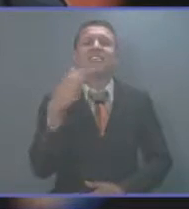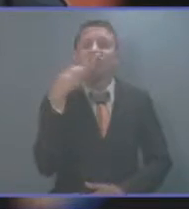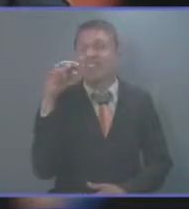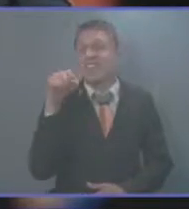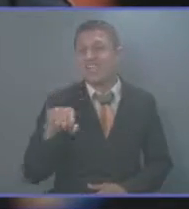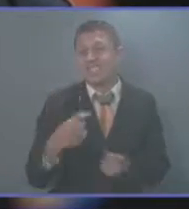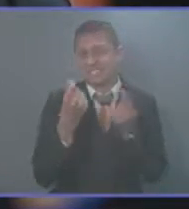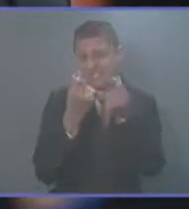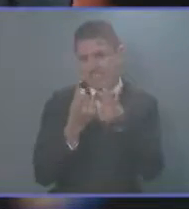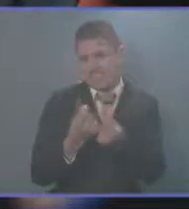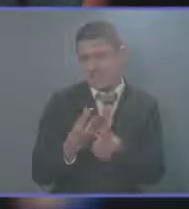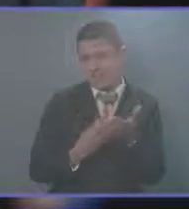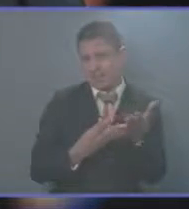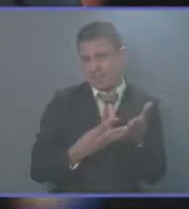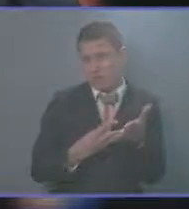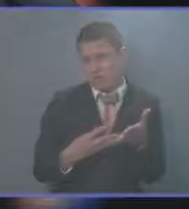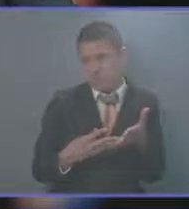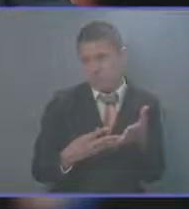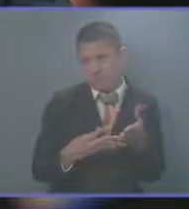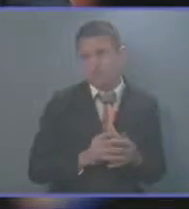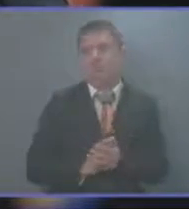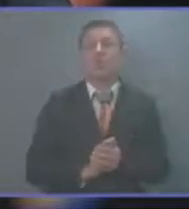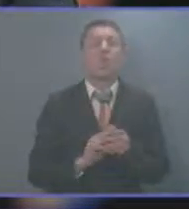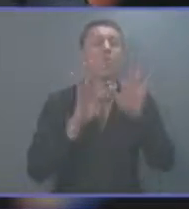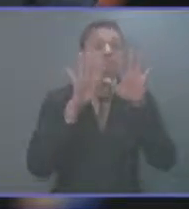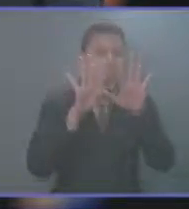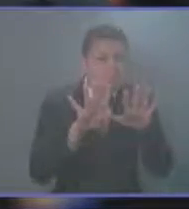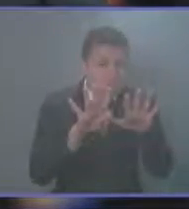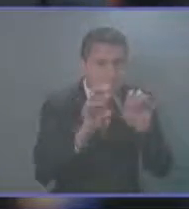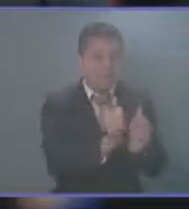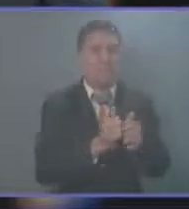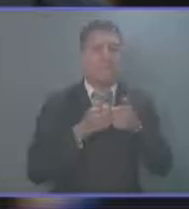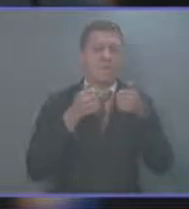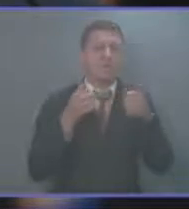fondos. Los